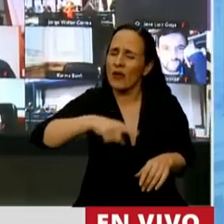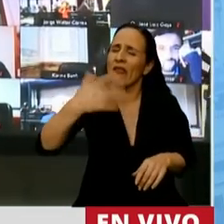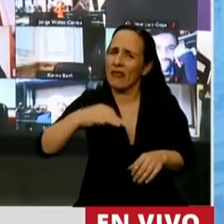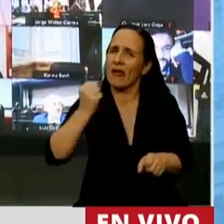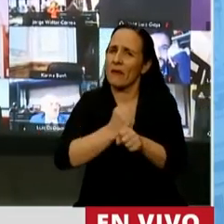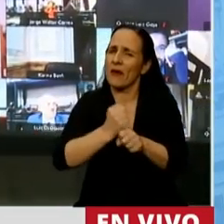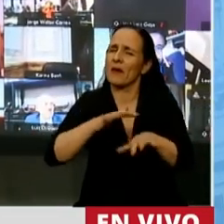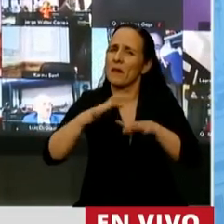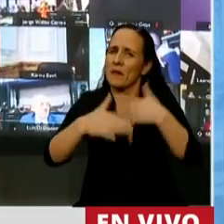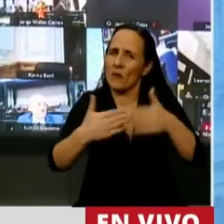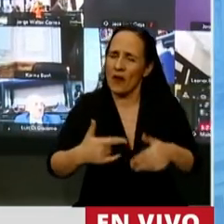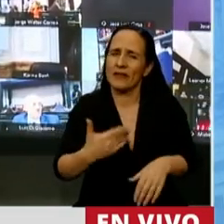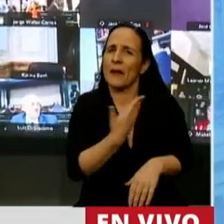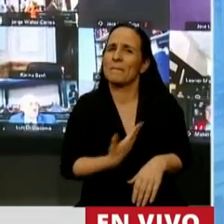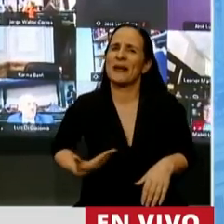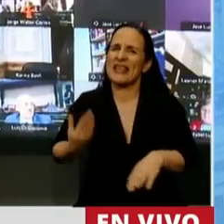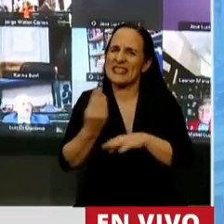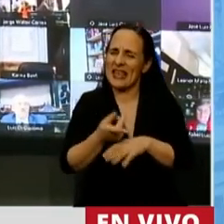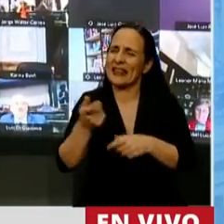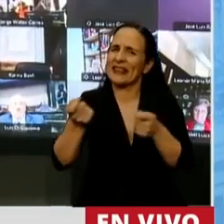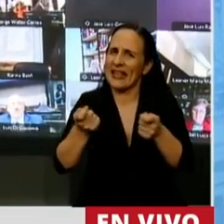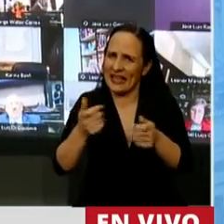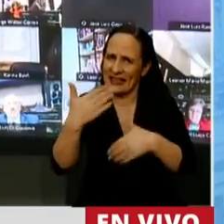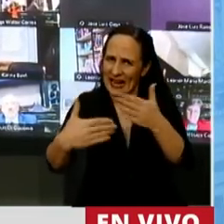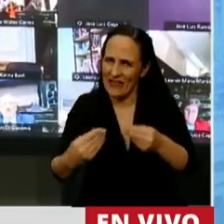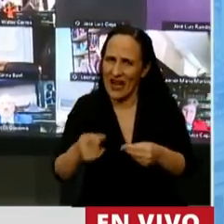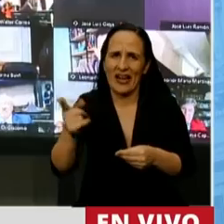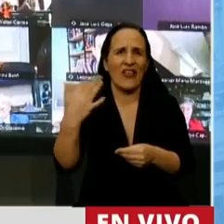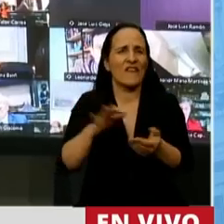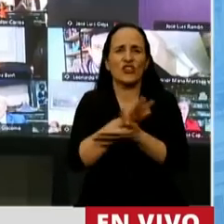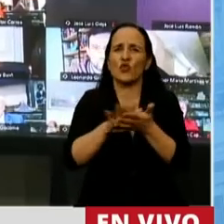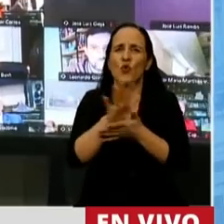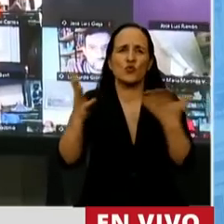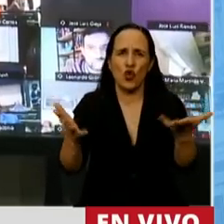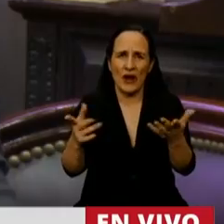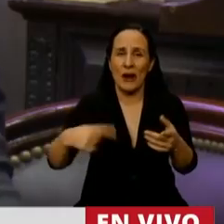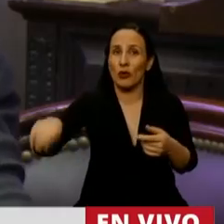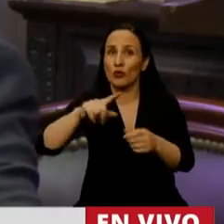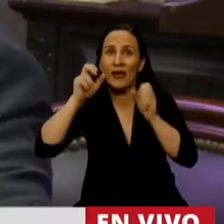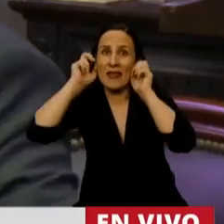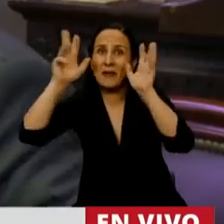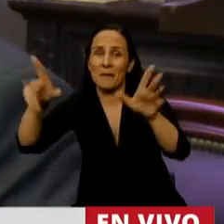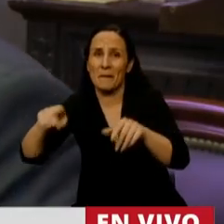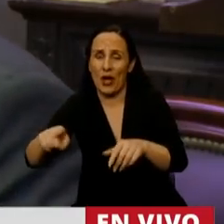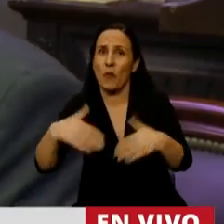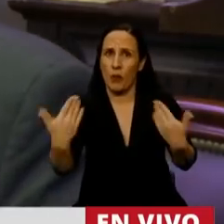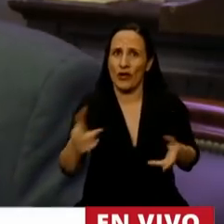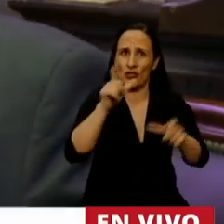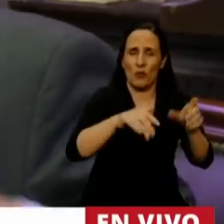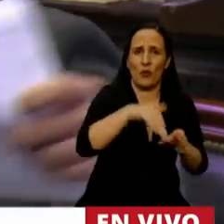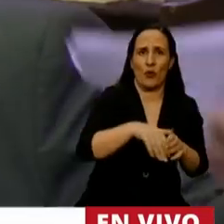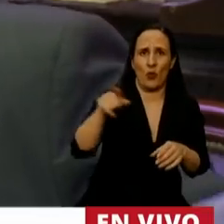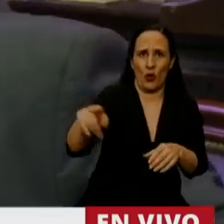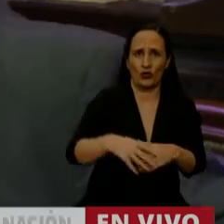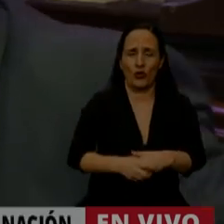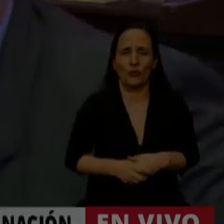presidente presida háganse cargo solucionen algo porque empeoraron todo para eso lo votaron gracias señor gracias